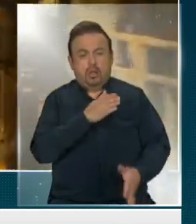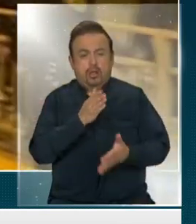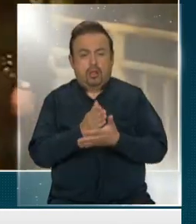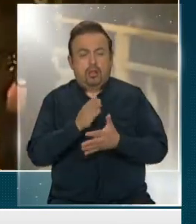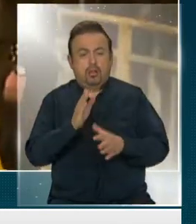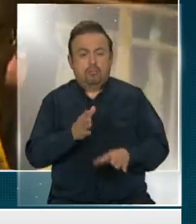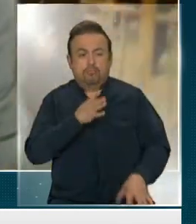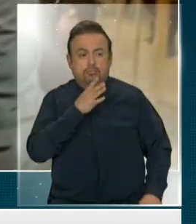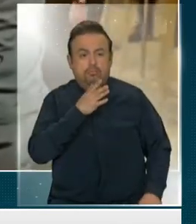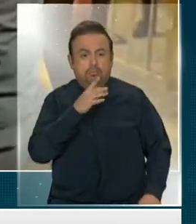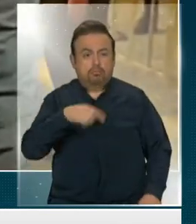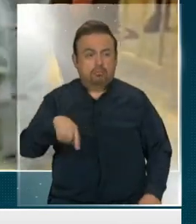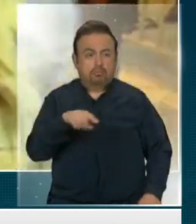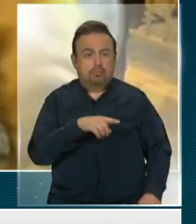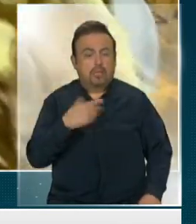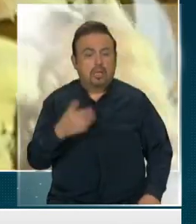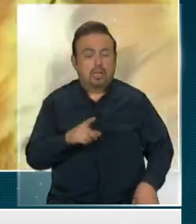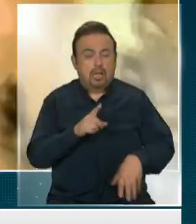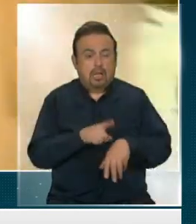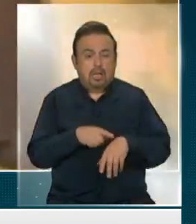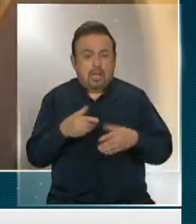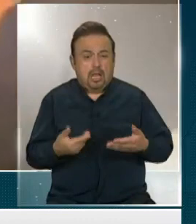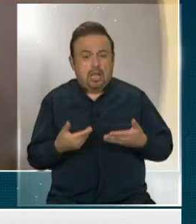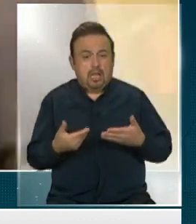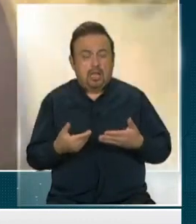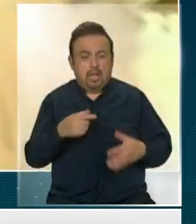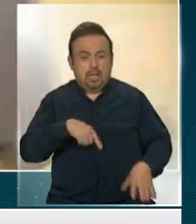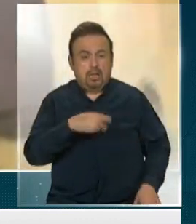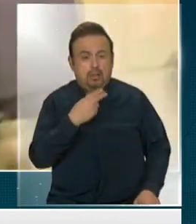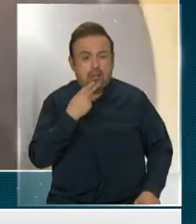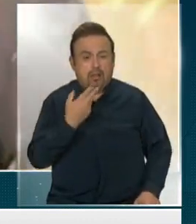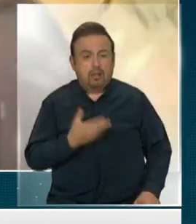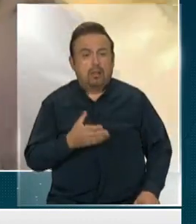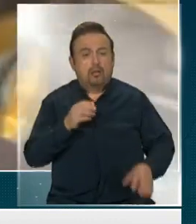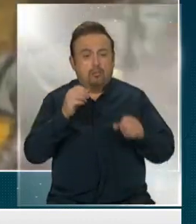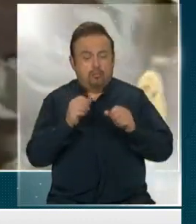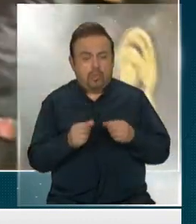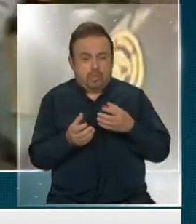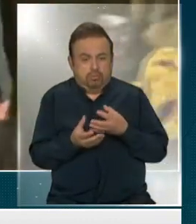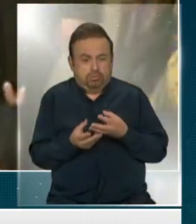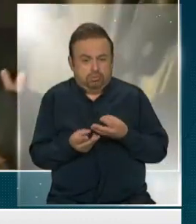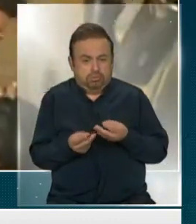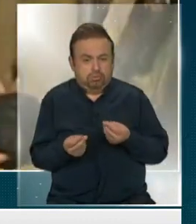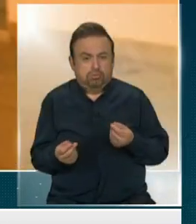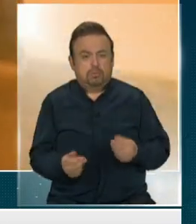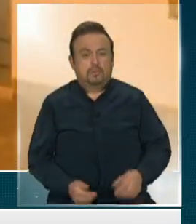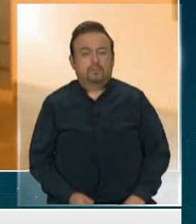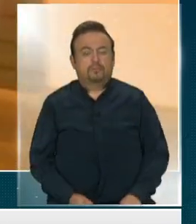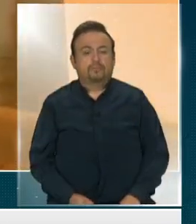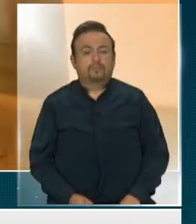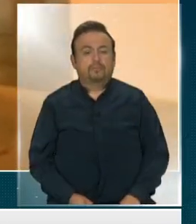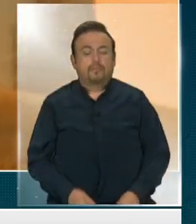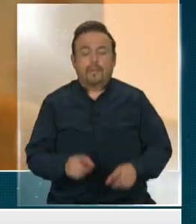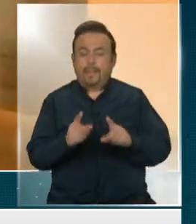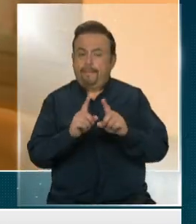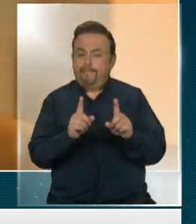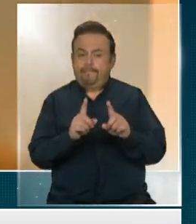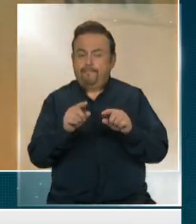la incertidumbre del momento actual en que vivimos se pueda resolver. De ninguna